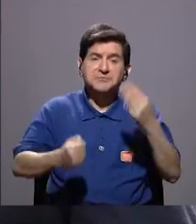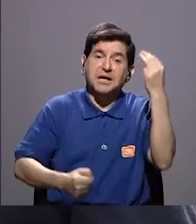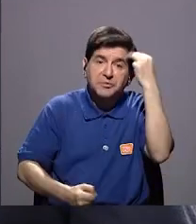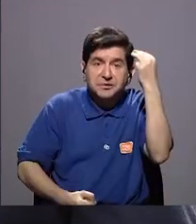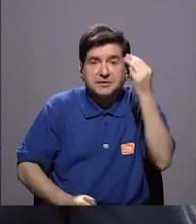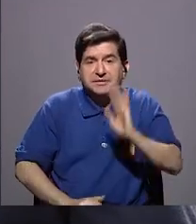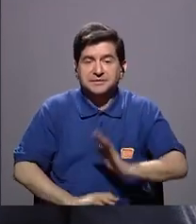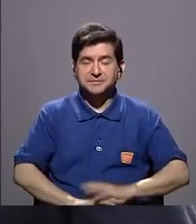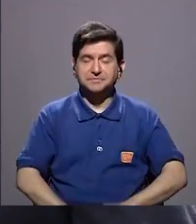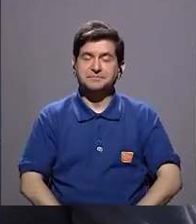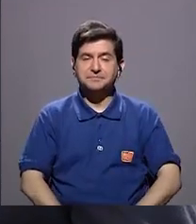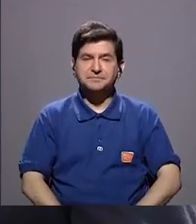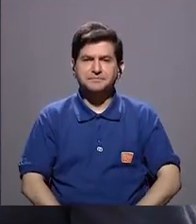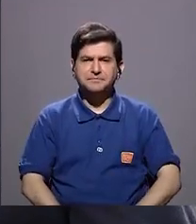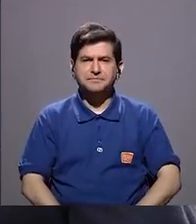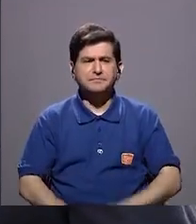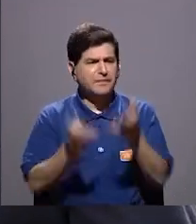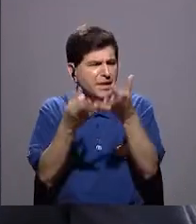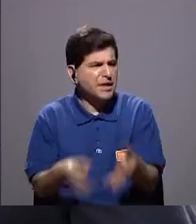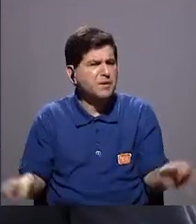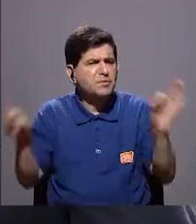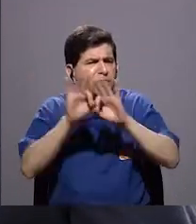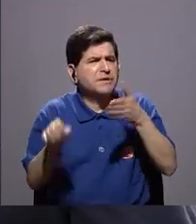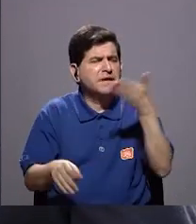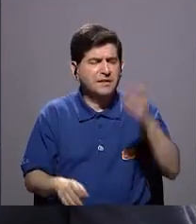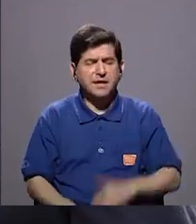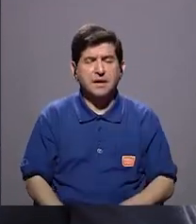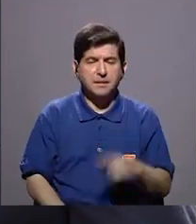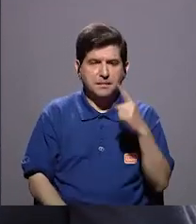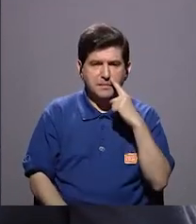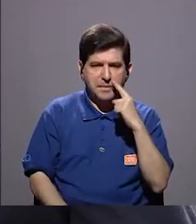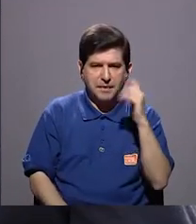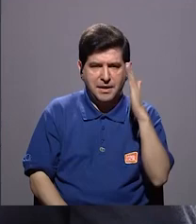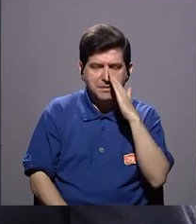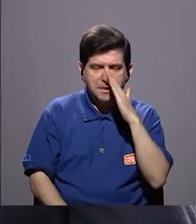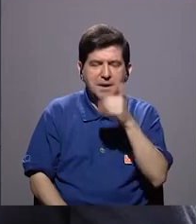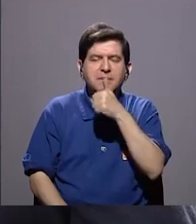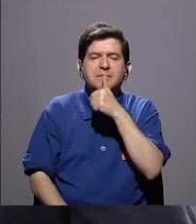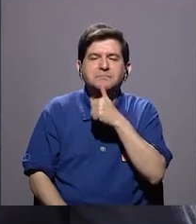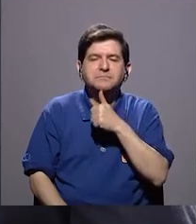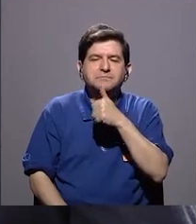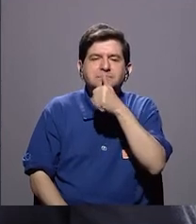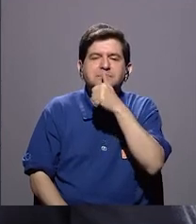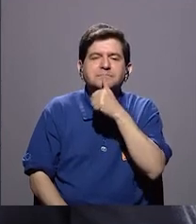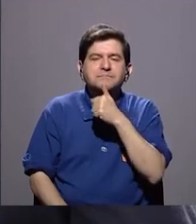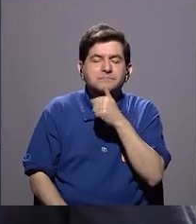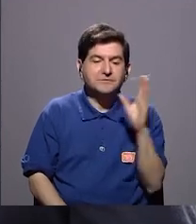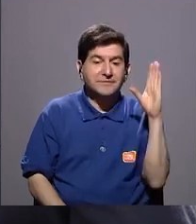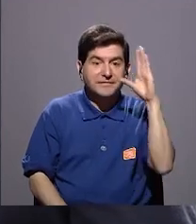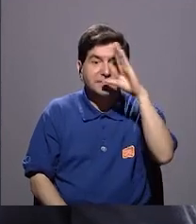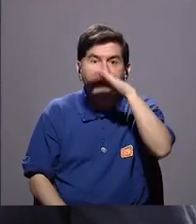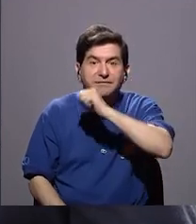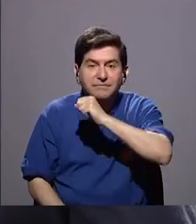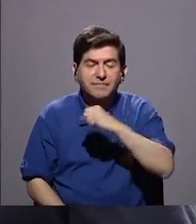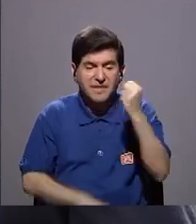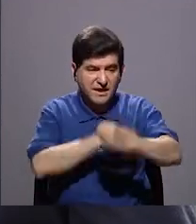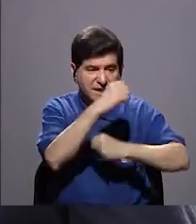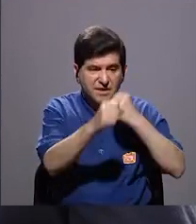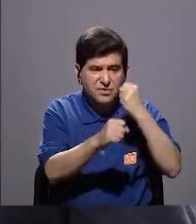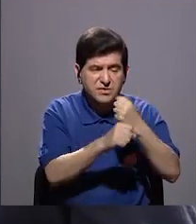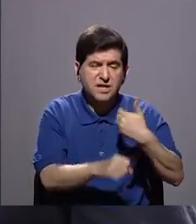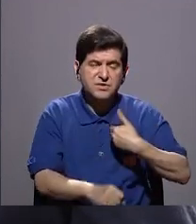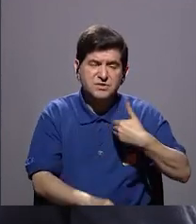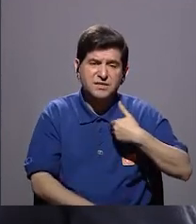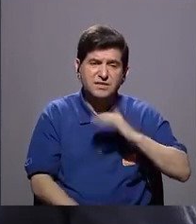salud mental, ¿verdad? ¿Qué es lo más importante? Tener papá y mamá que tengan paciencia, que se den cuenta la edad que